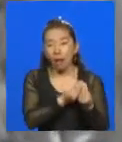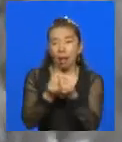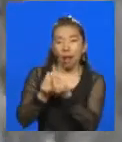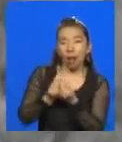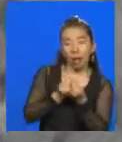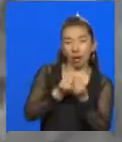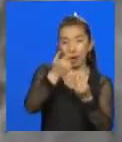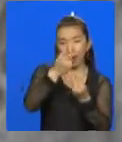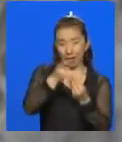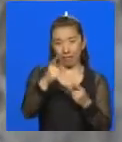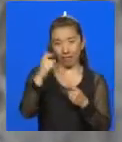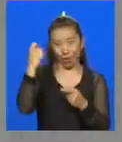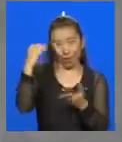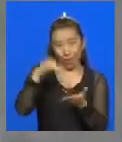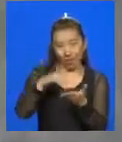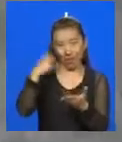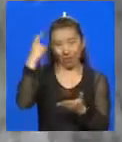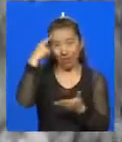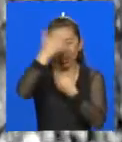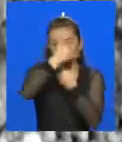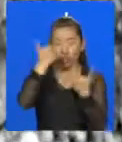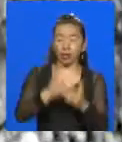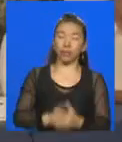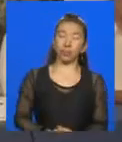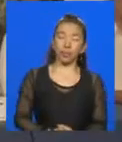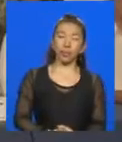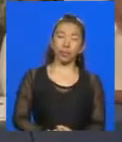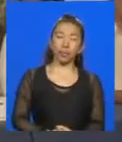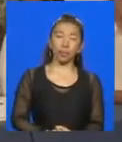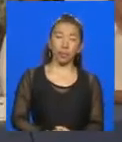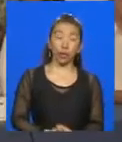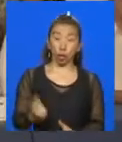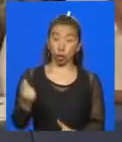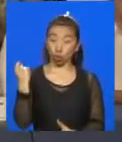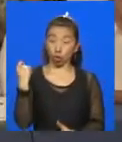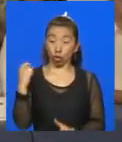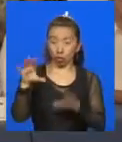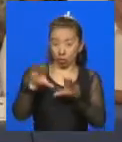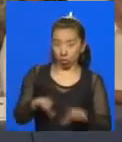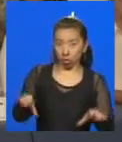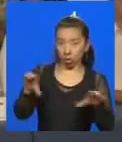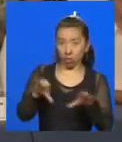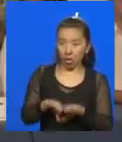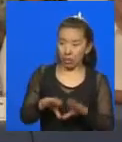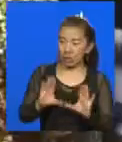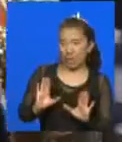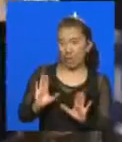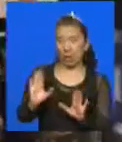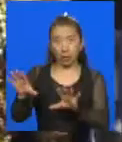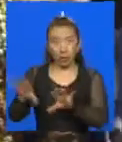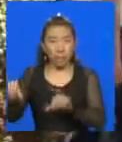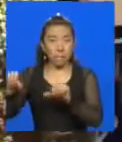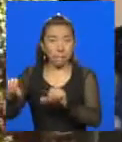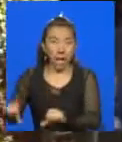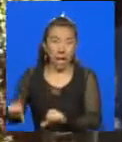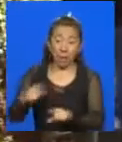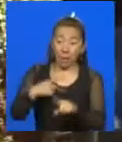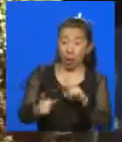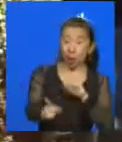es que los últimos eventos en donde la guerra se ha sentido de nuevo en las regiones el panorama de los diálogos no está en su mejor momento dirían algunos